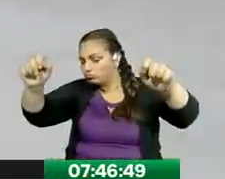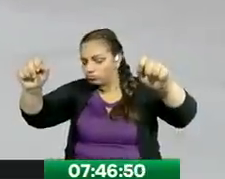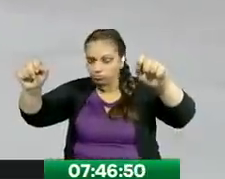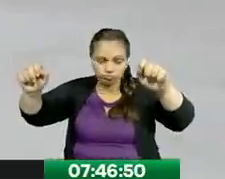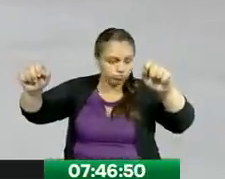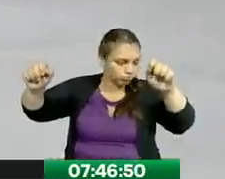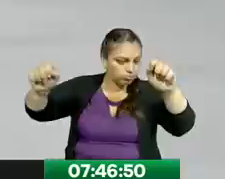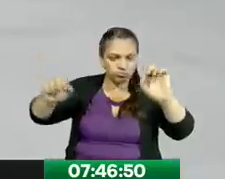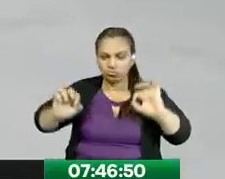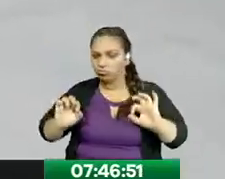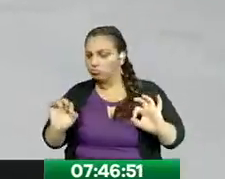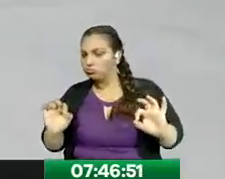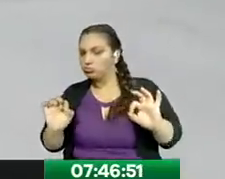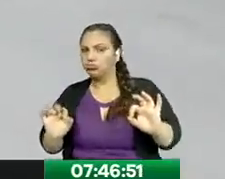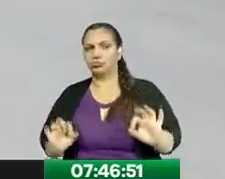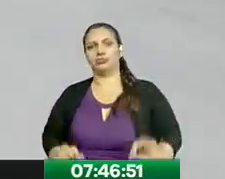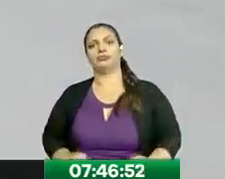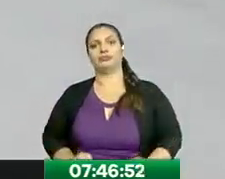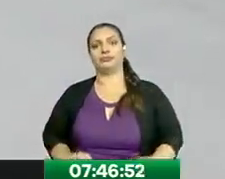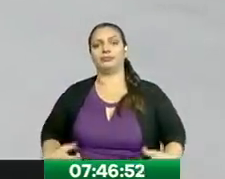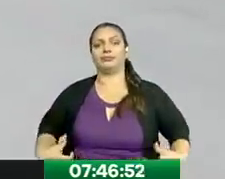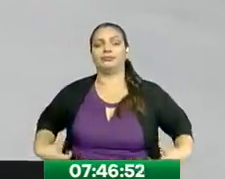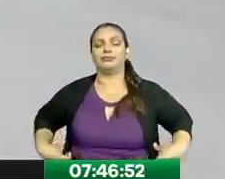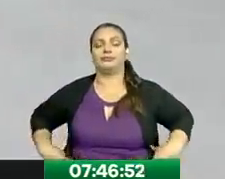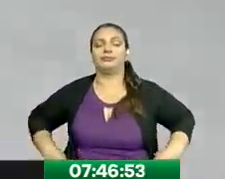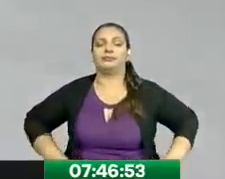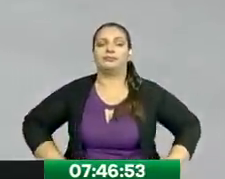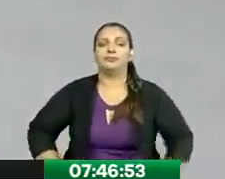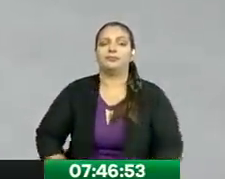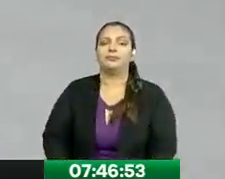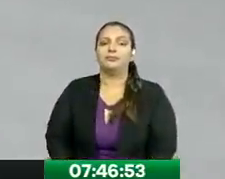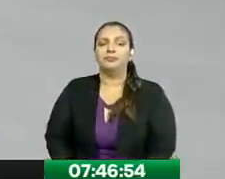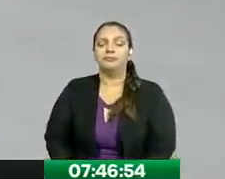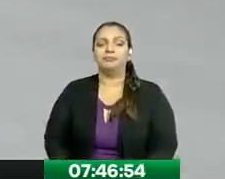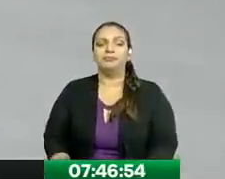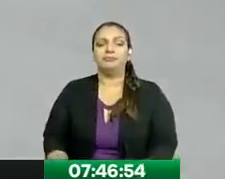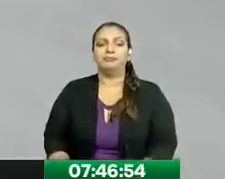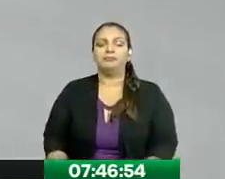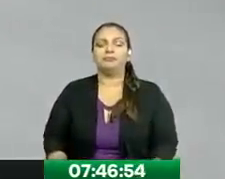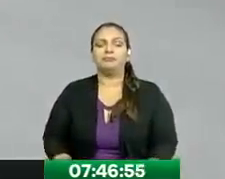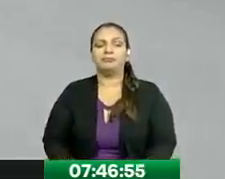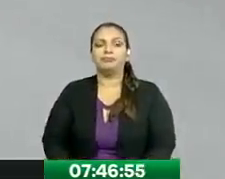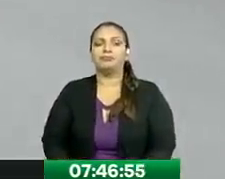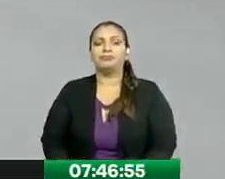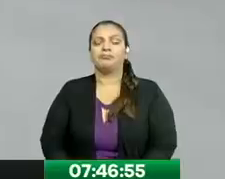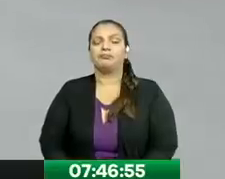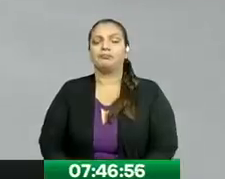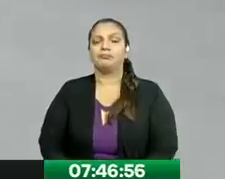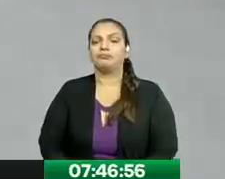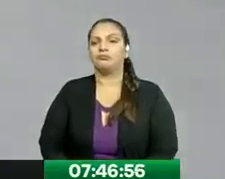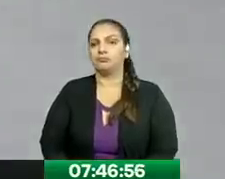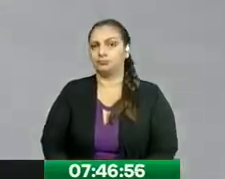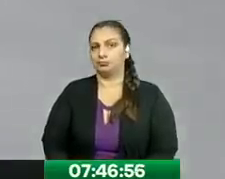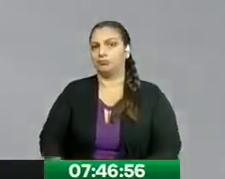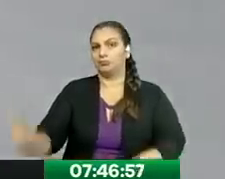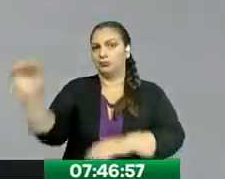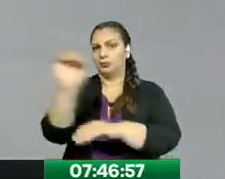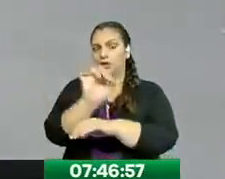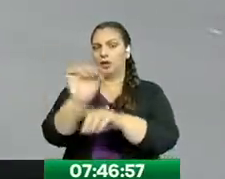los elementos básicos que los vehículos deben tener en buen estado como limpiaparabrisas